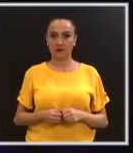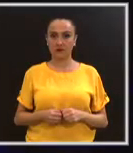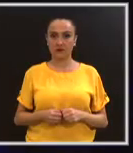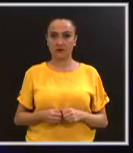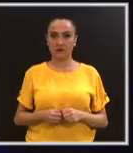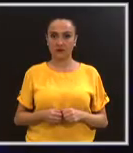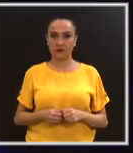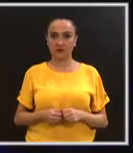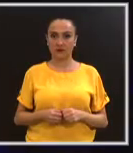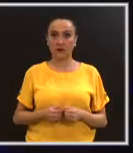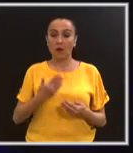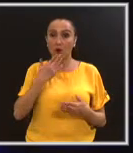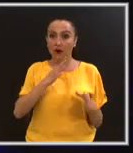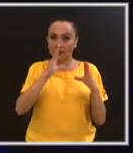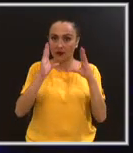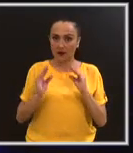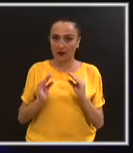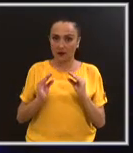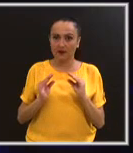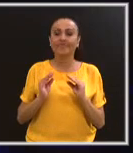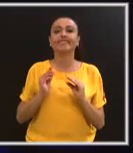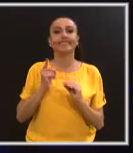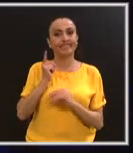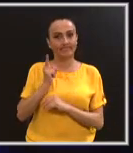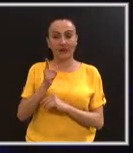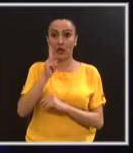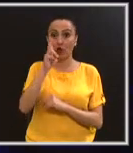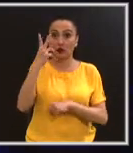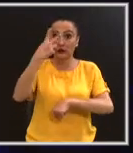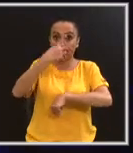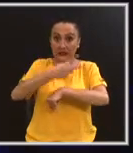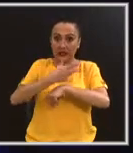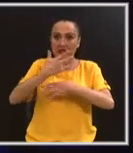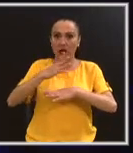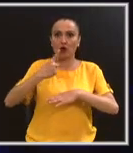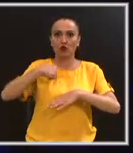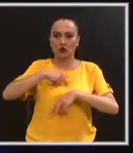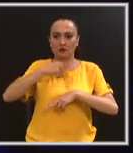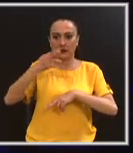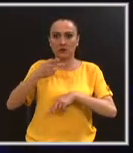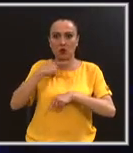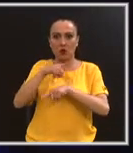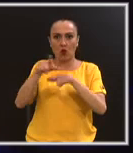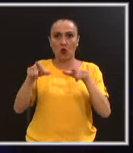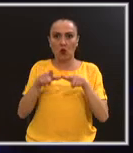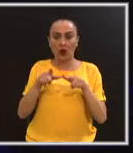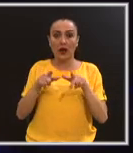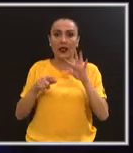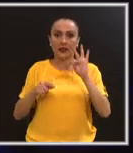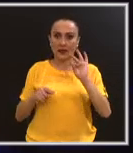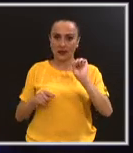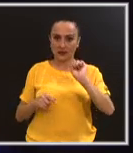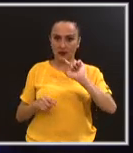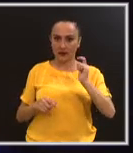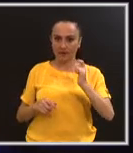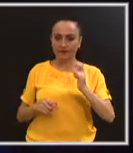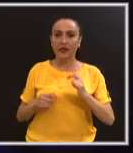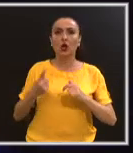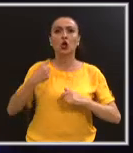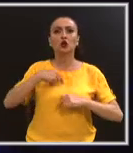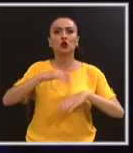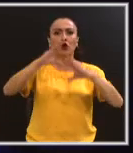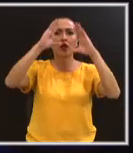kennet Buenas tardes exactamente hace dos días estábamos en este mismo lugar aquí en el tribunal supremo de elecciones donde